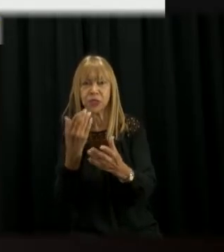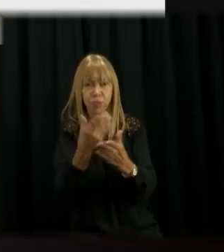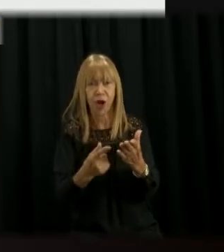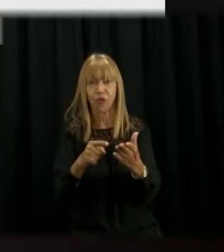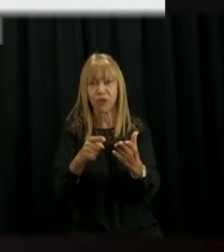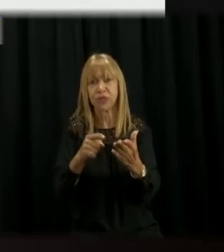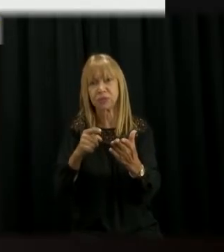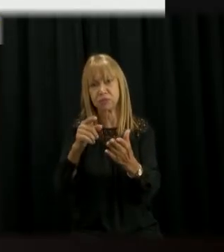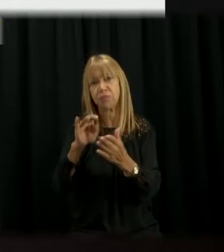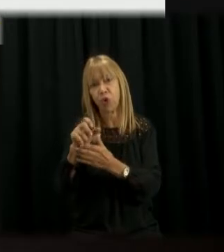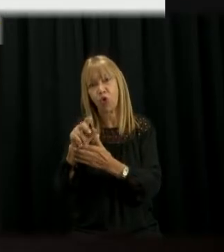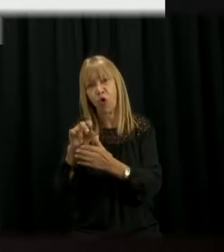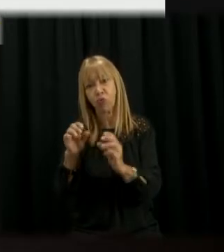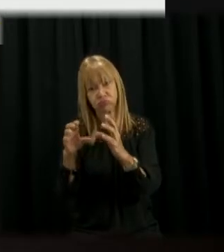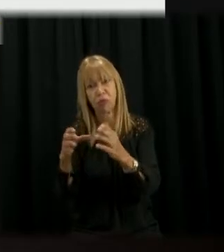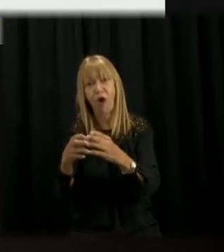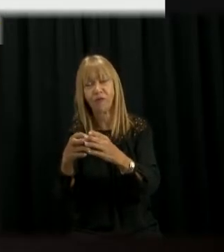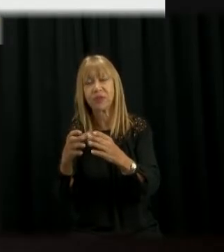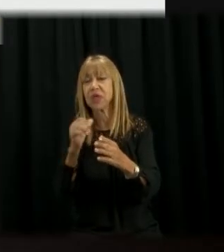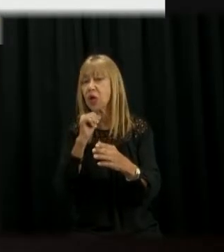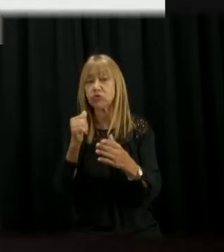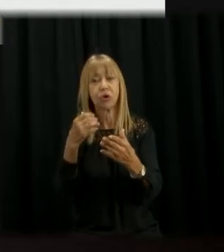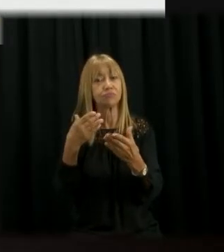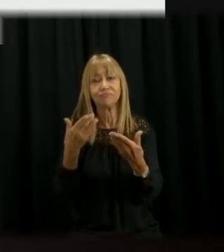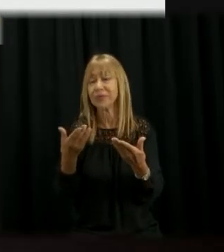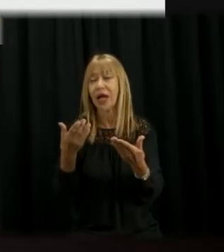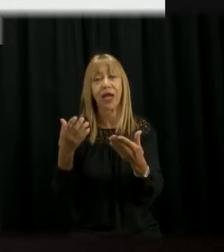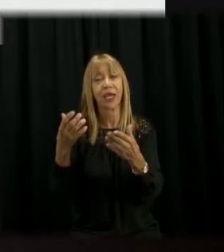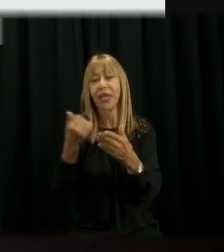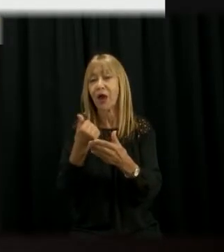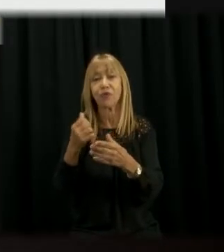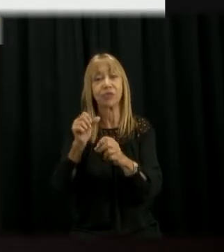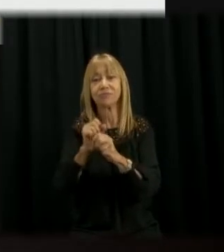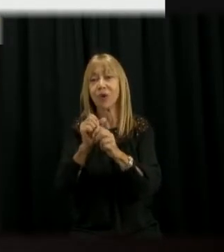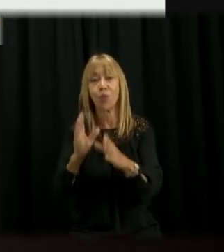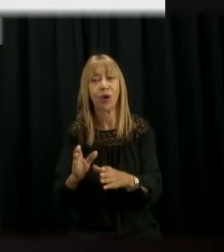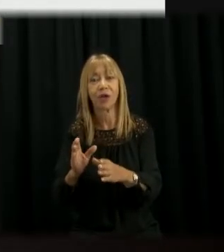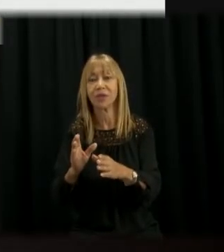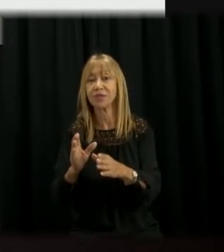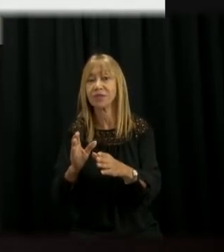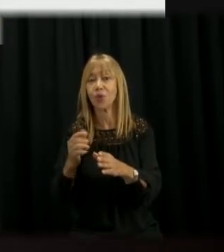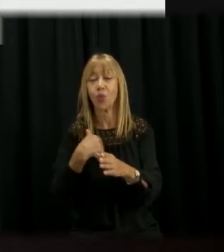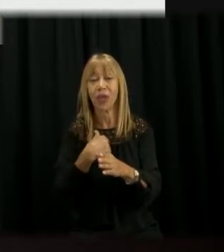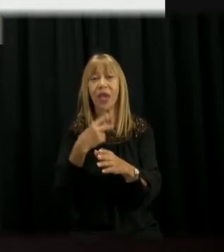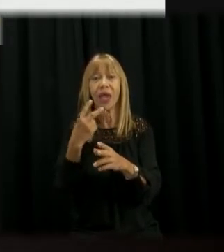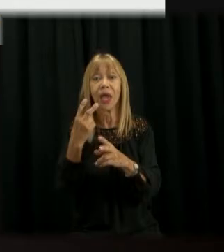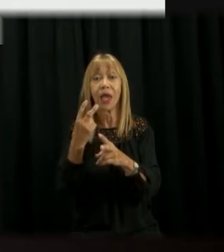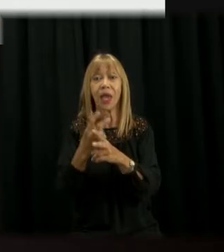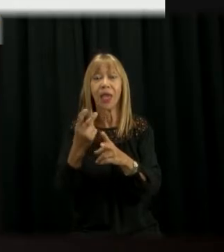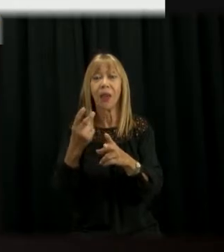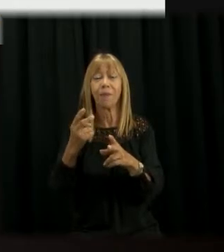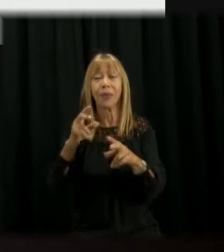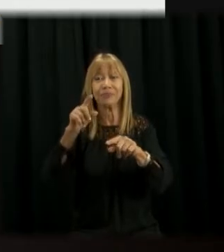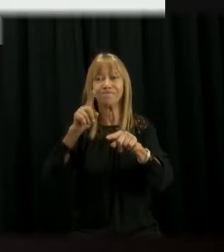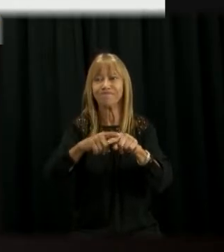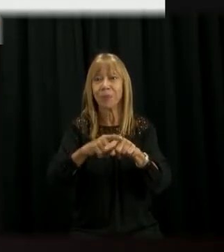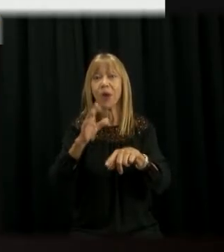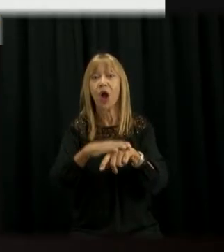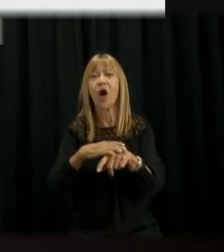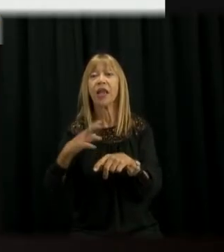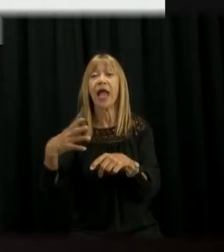es parte de este negociado, no tiene empleados de carrera trabajando. Y podemos continuar